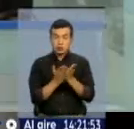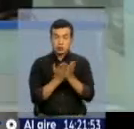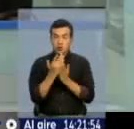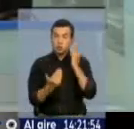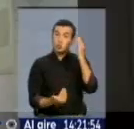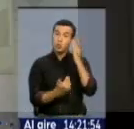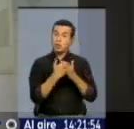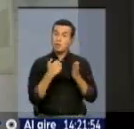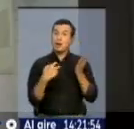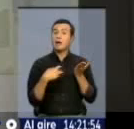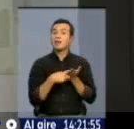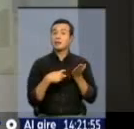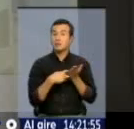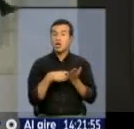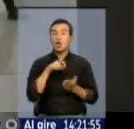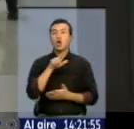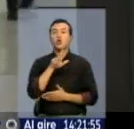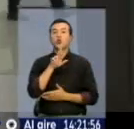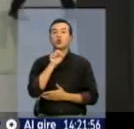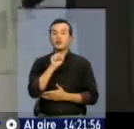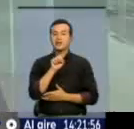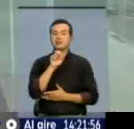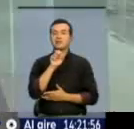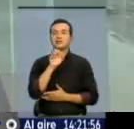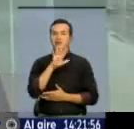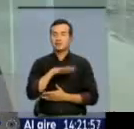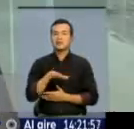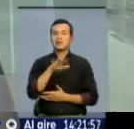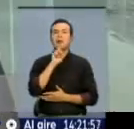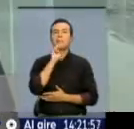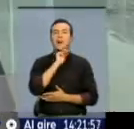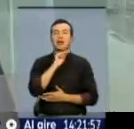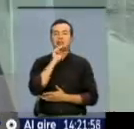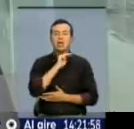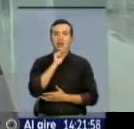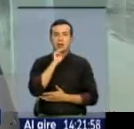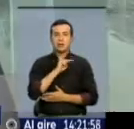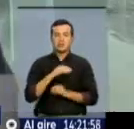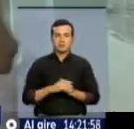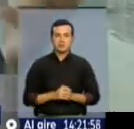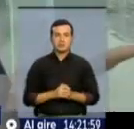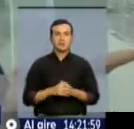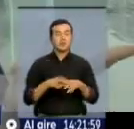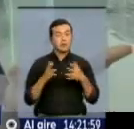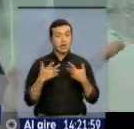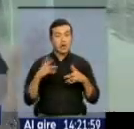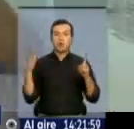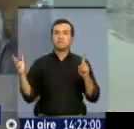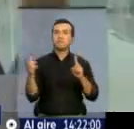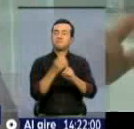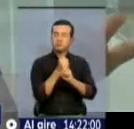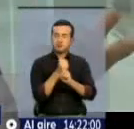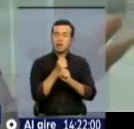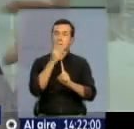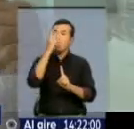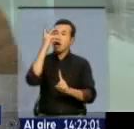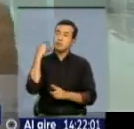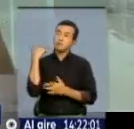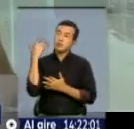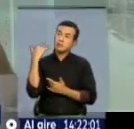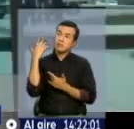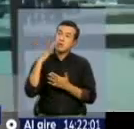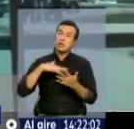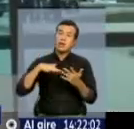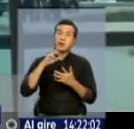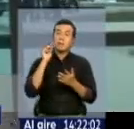nueva terminal terrestre Luis Valdivieso Morán en Manta. Estamos logrando algo que hace muchos años estábamos esperando aquí en